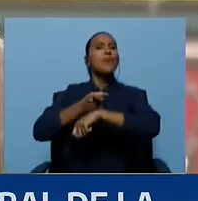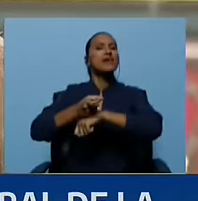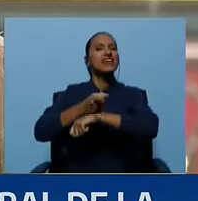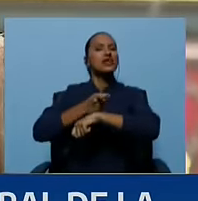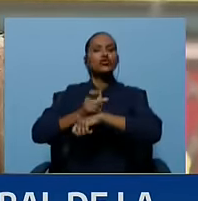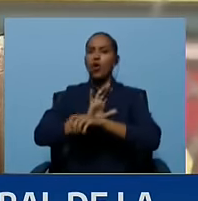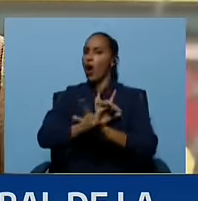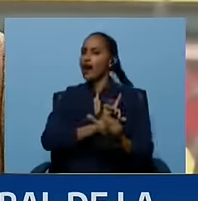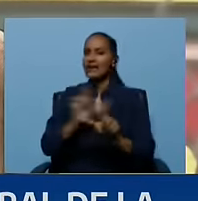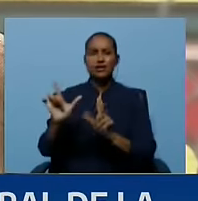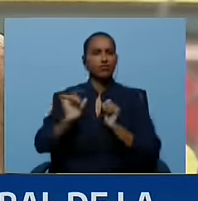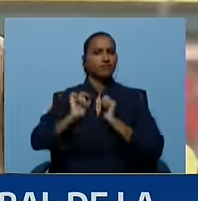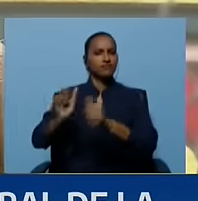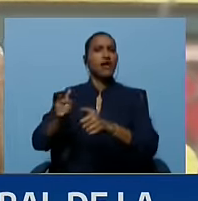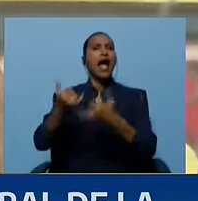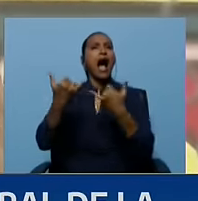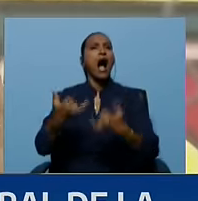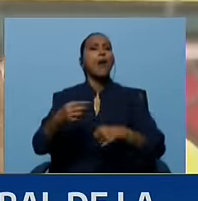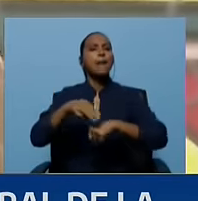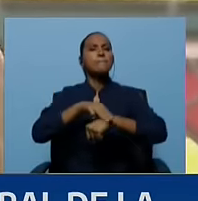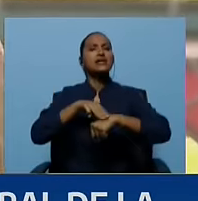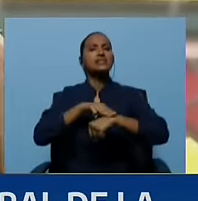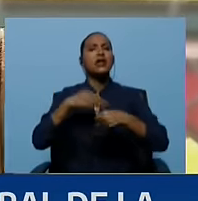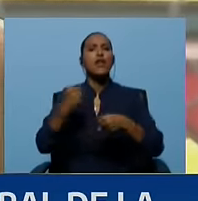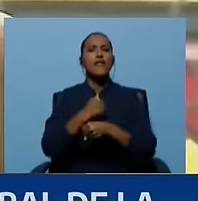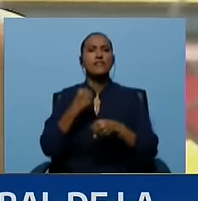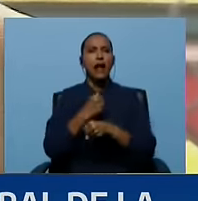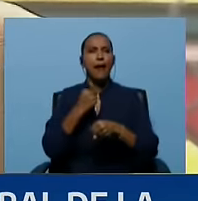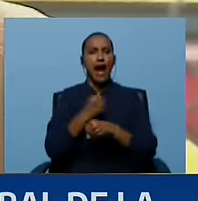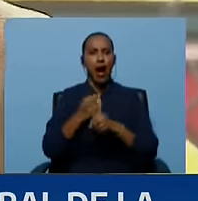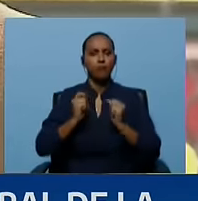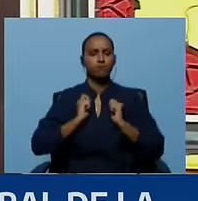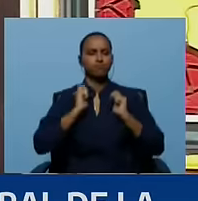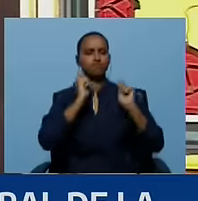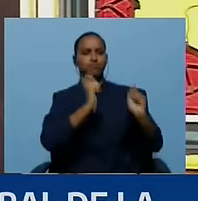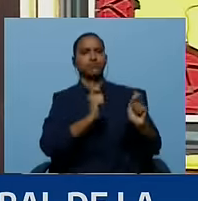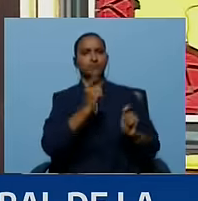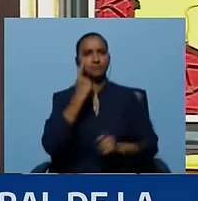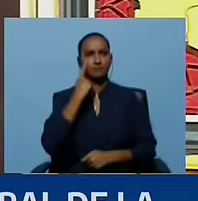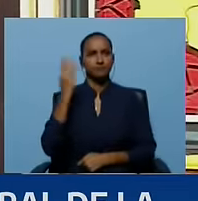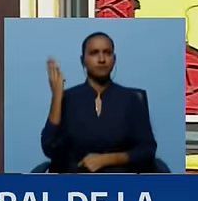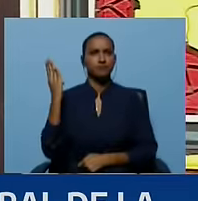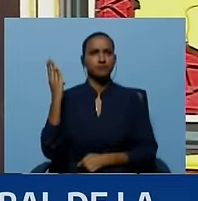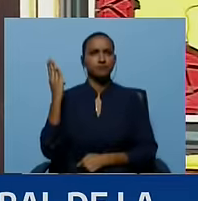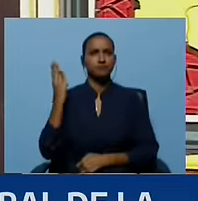al Ministerio del Trabajo. Muchas gracias, Alexis Corredor, compañero.